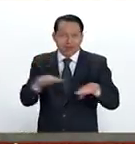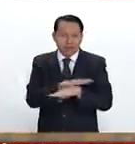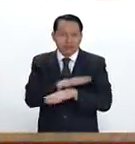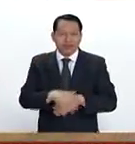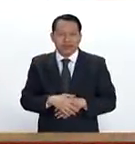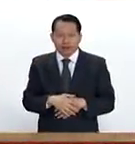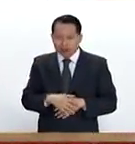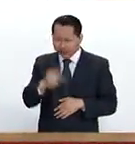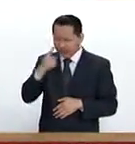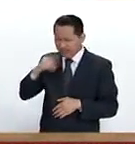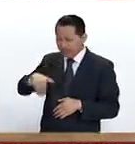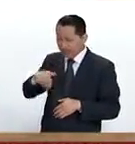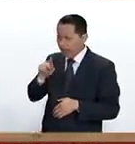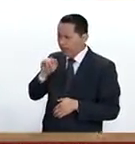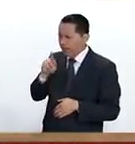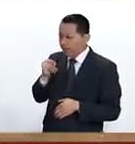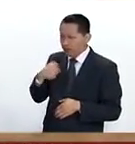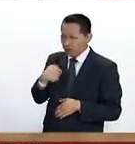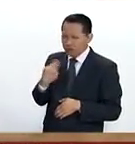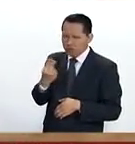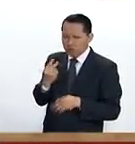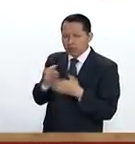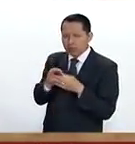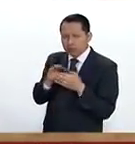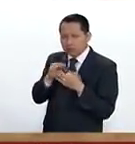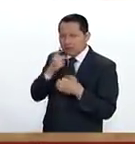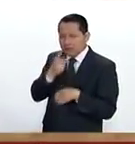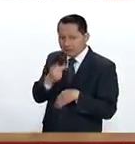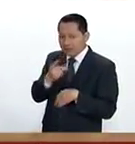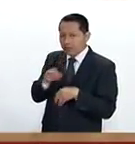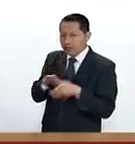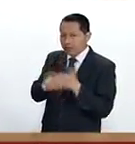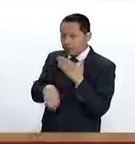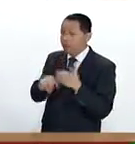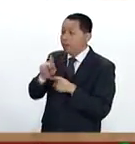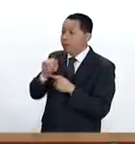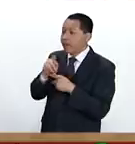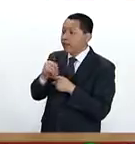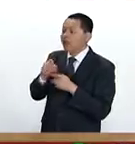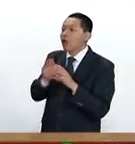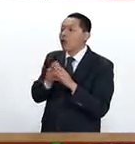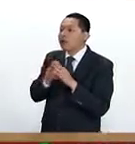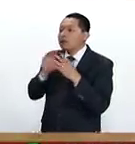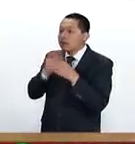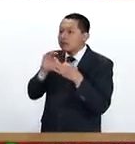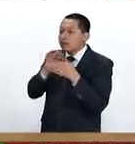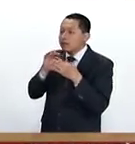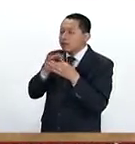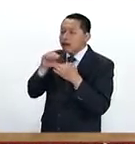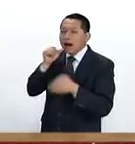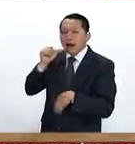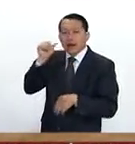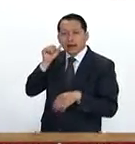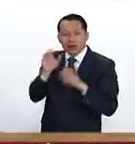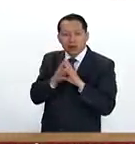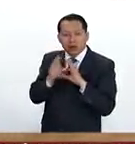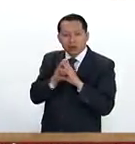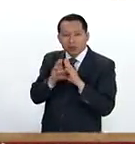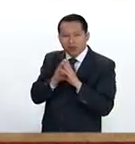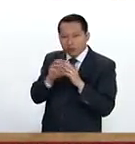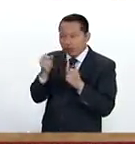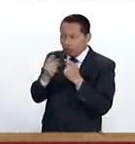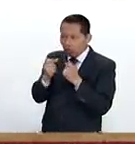unos minutos y me parece muy interesante esta versión que tú tienes, Pati, respecto a algunos comentarios que cruzaste ayer. Sí. Con